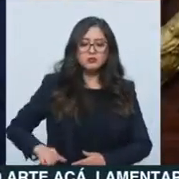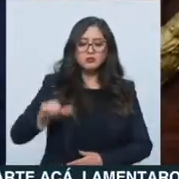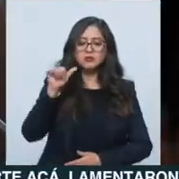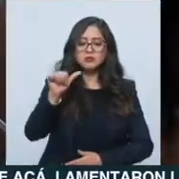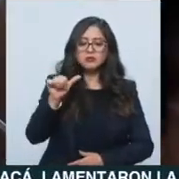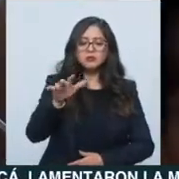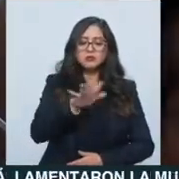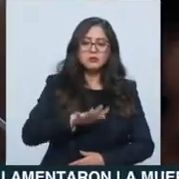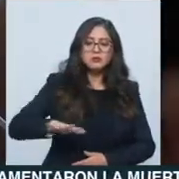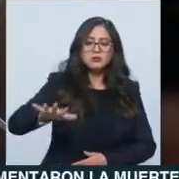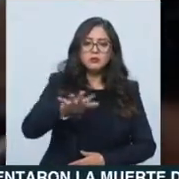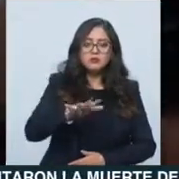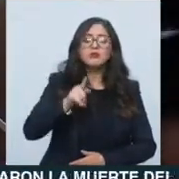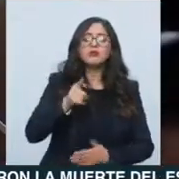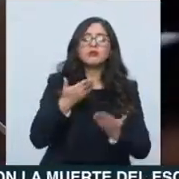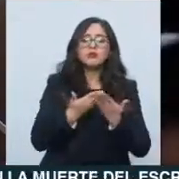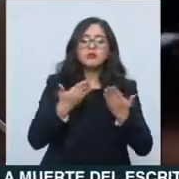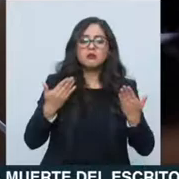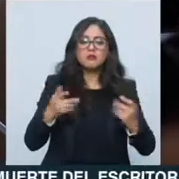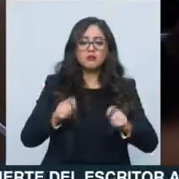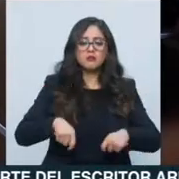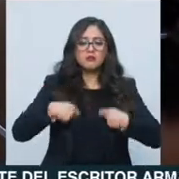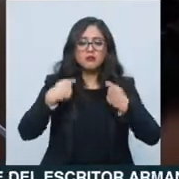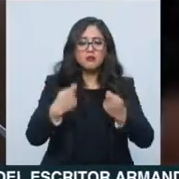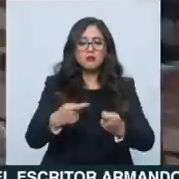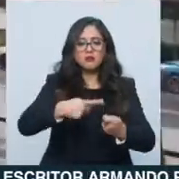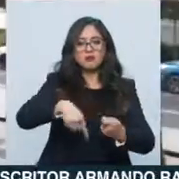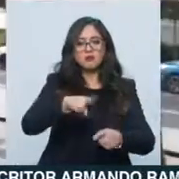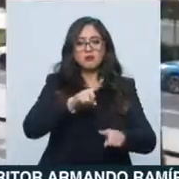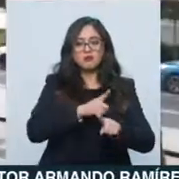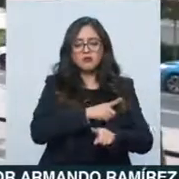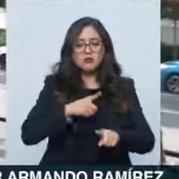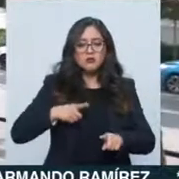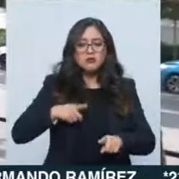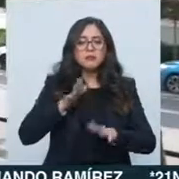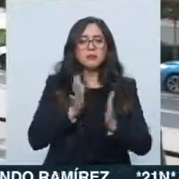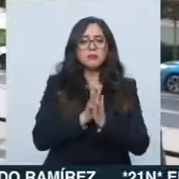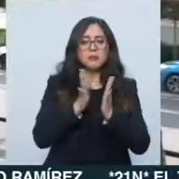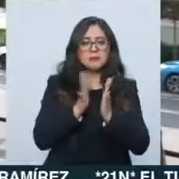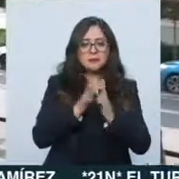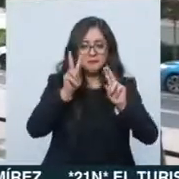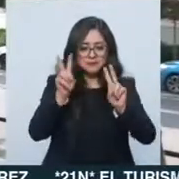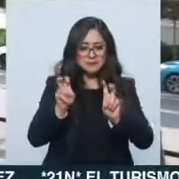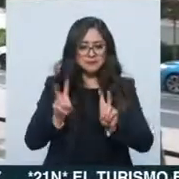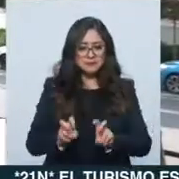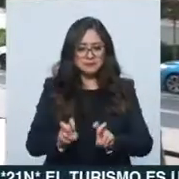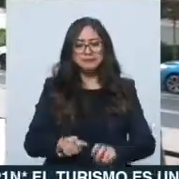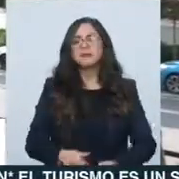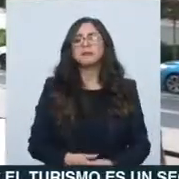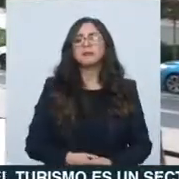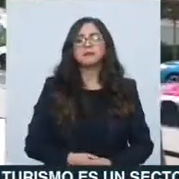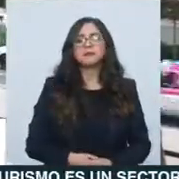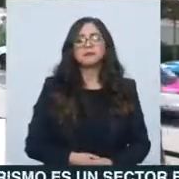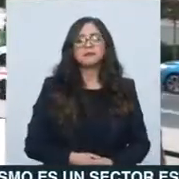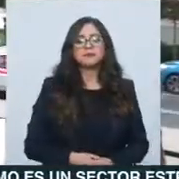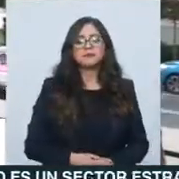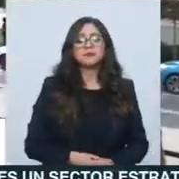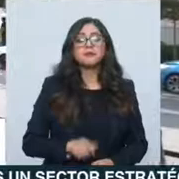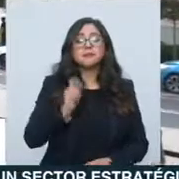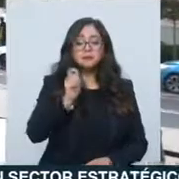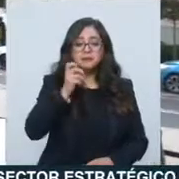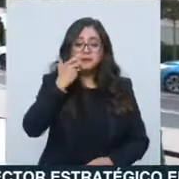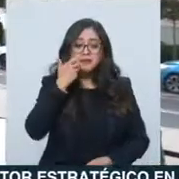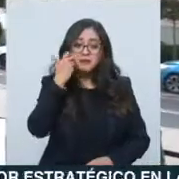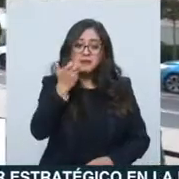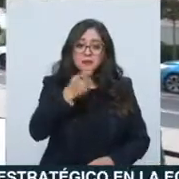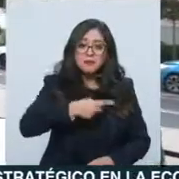demarcaciones tendrán ahora más participación en la materia. El espíritu es la descentralización de las alcaldías para que